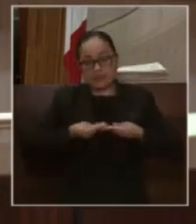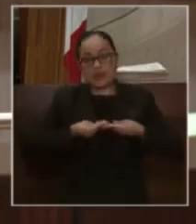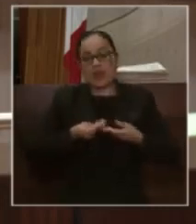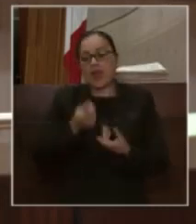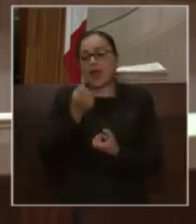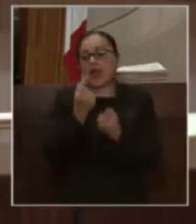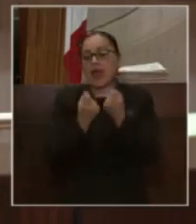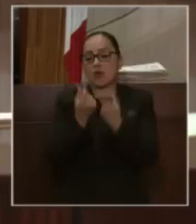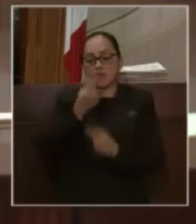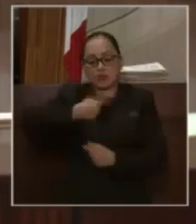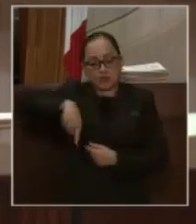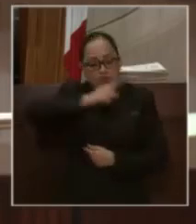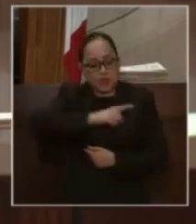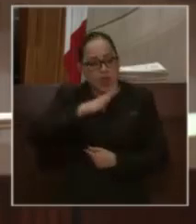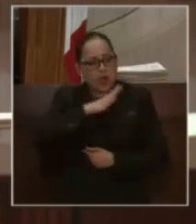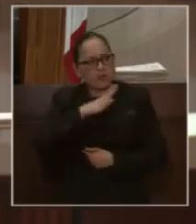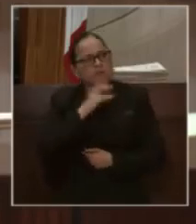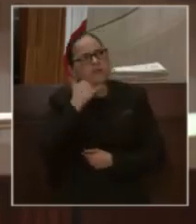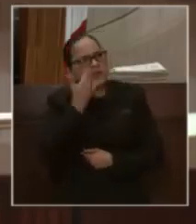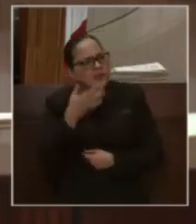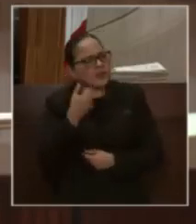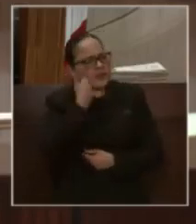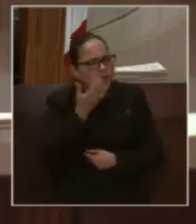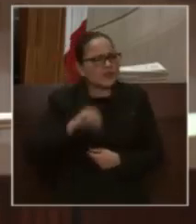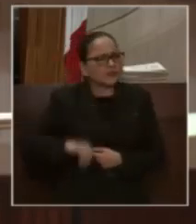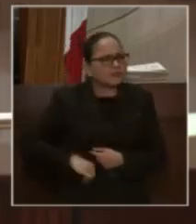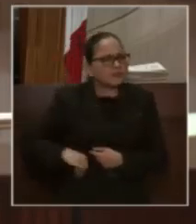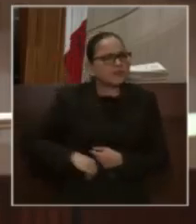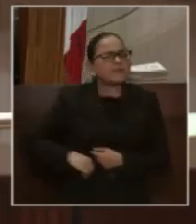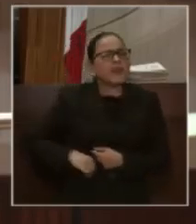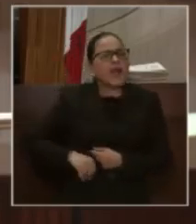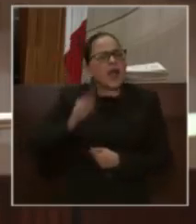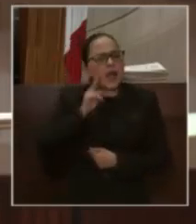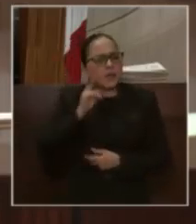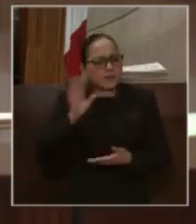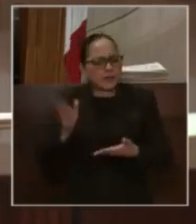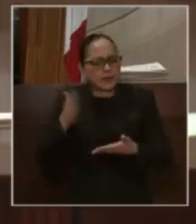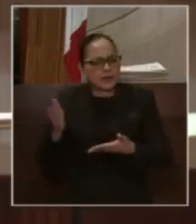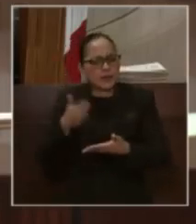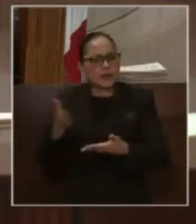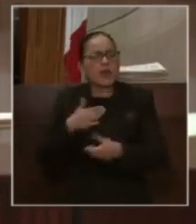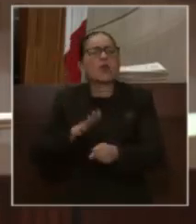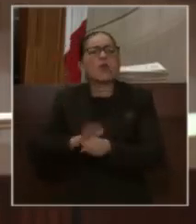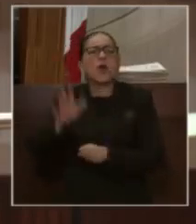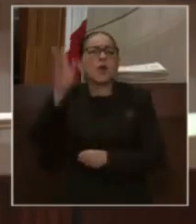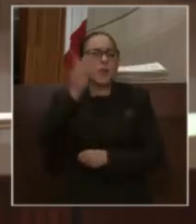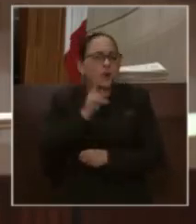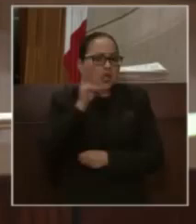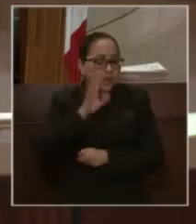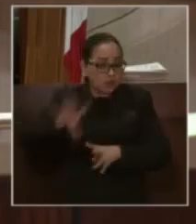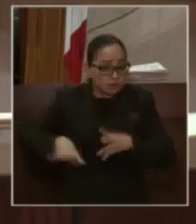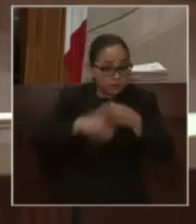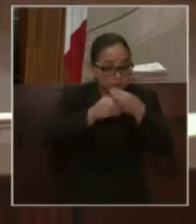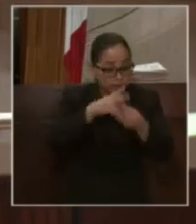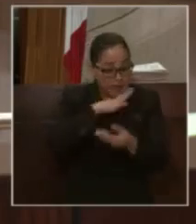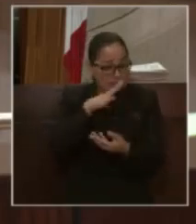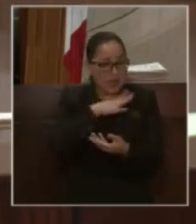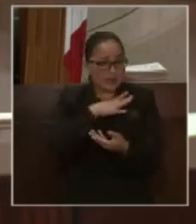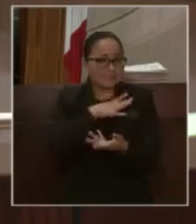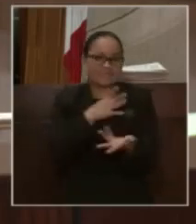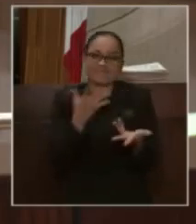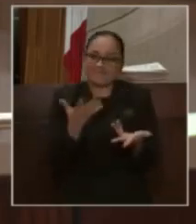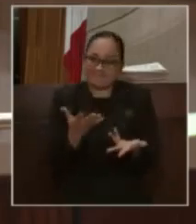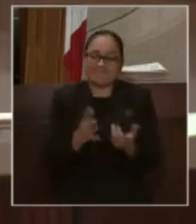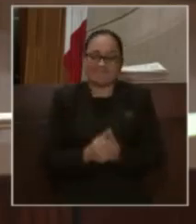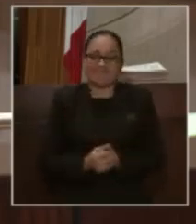algunos de nosotros tuvimos el interés de acercarnos a ver cuáles eran los elementos probatorios que ahí se acercaban, y